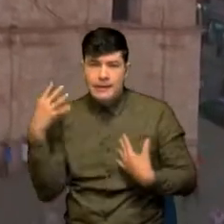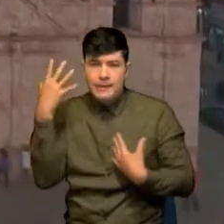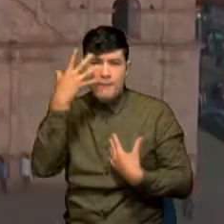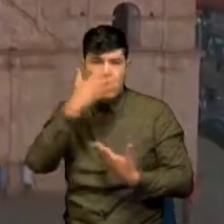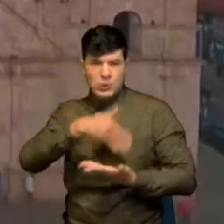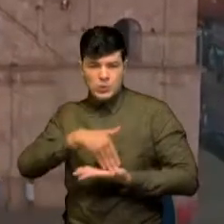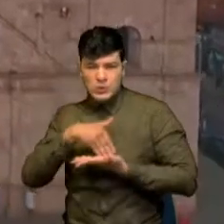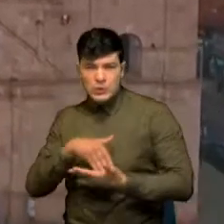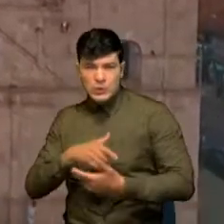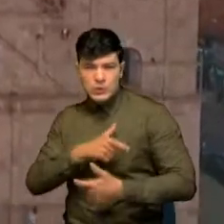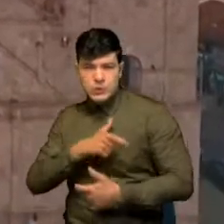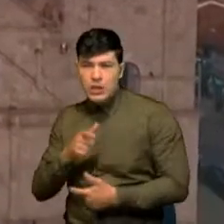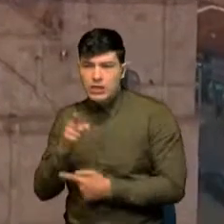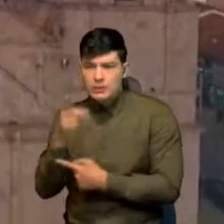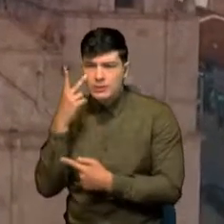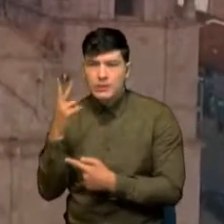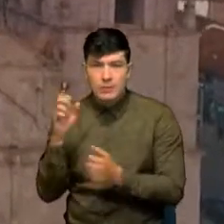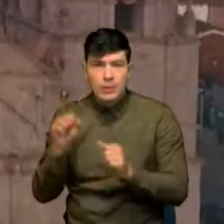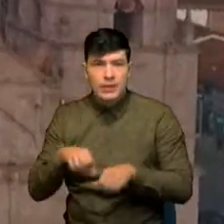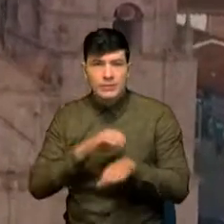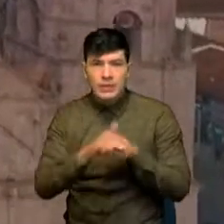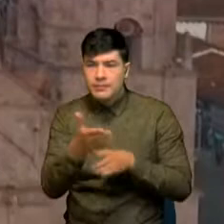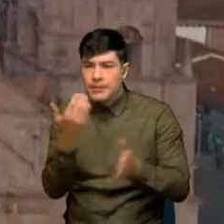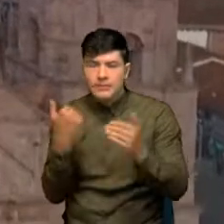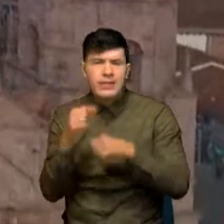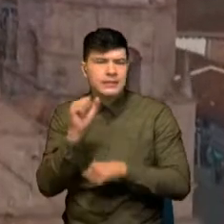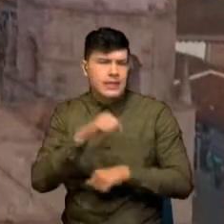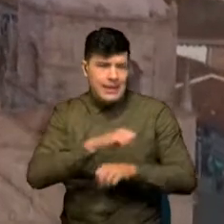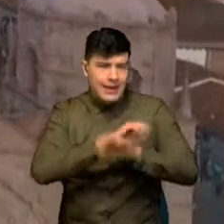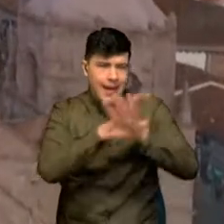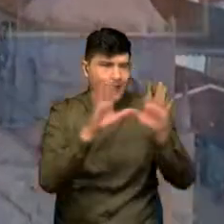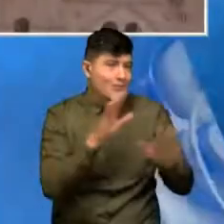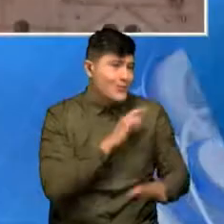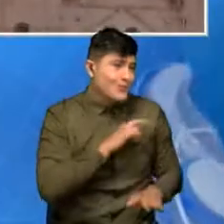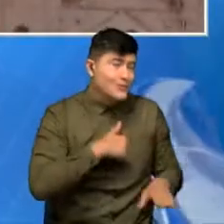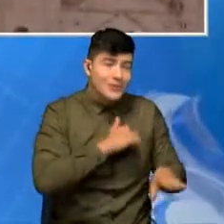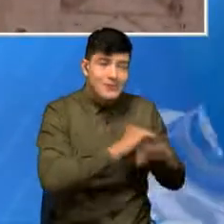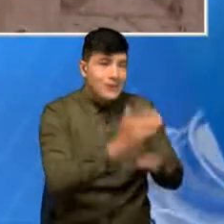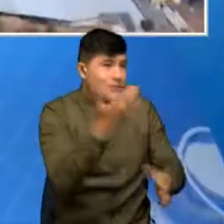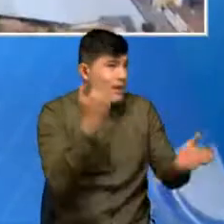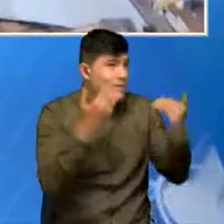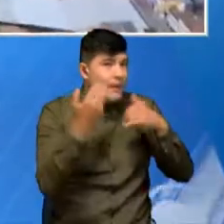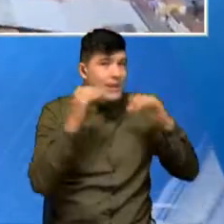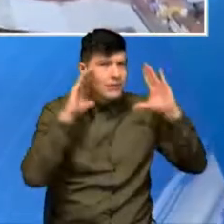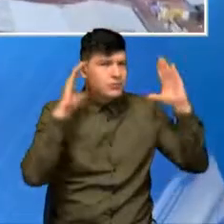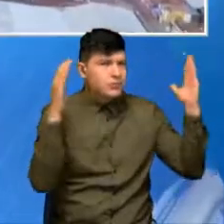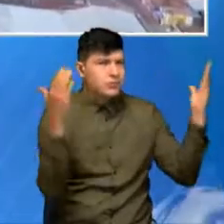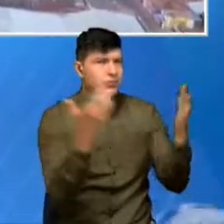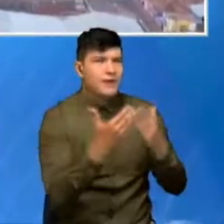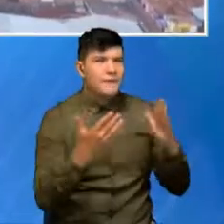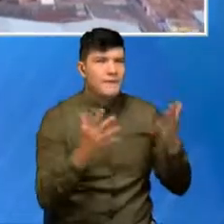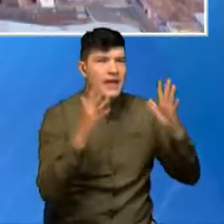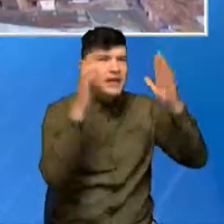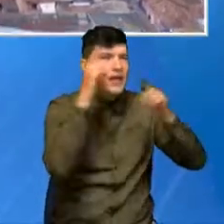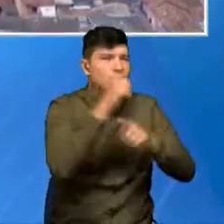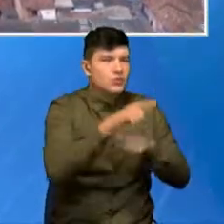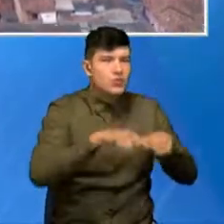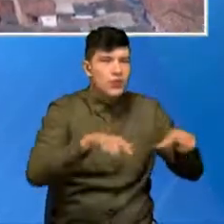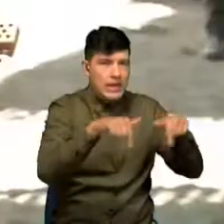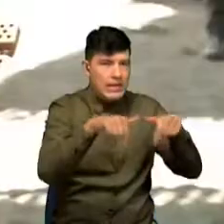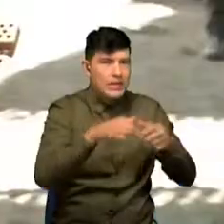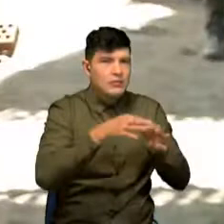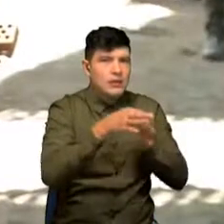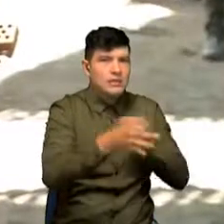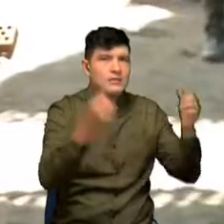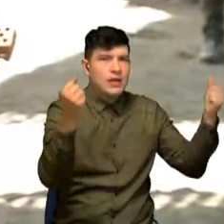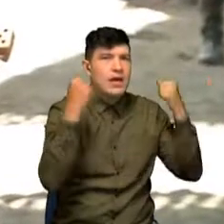para conocer un poco sobre este sector. Claro que sí, los invitamos a todos al Coliseo de Feria, tenemos exposición ganadera, los juzgamientos